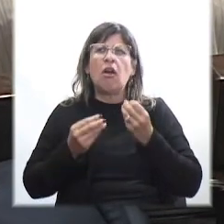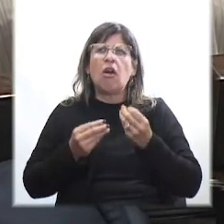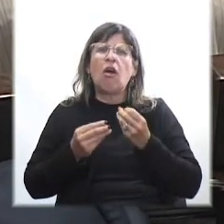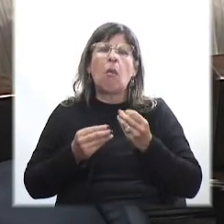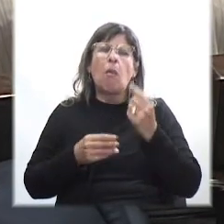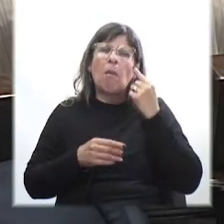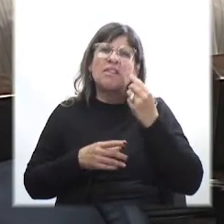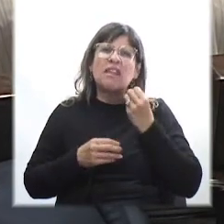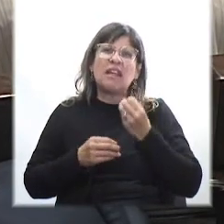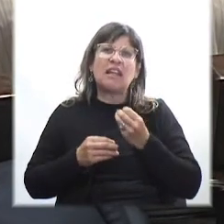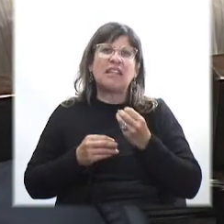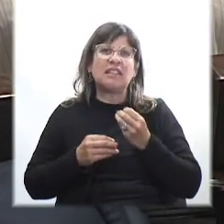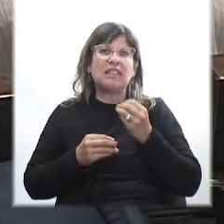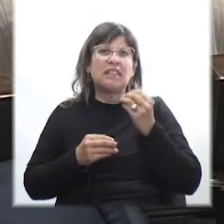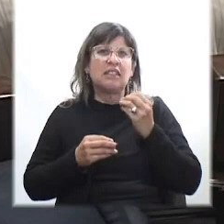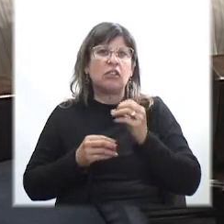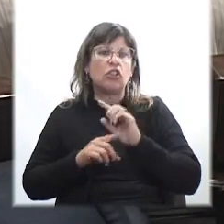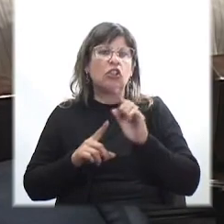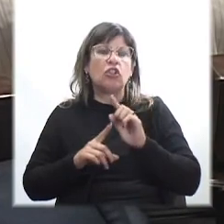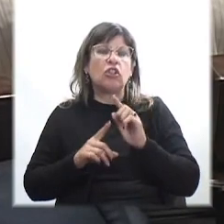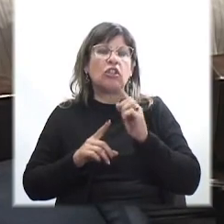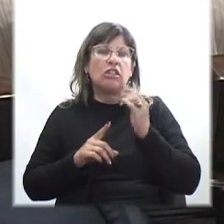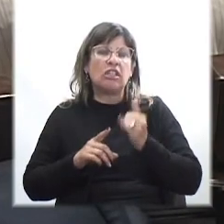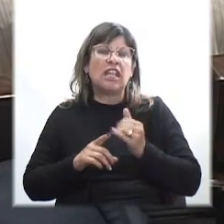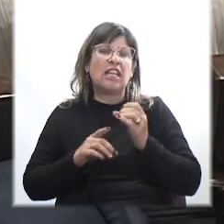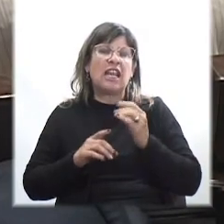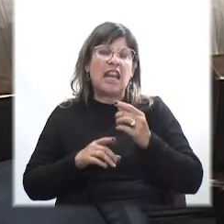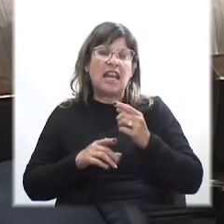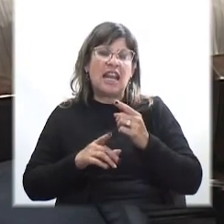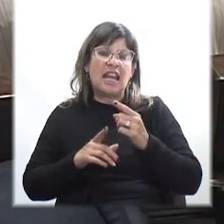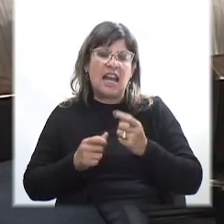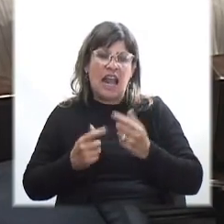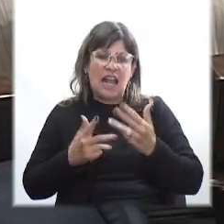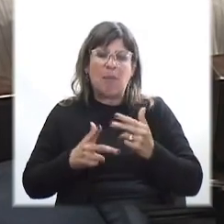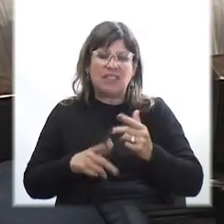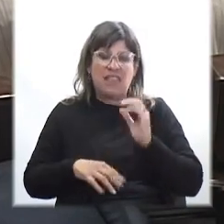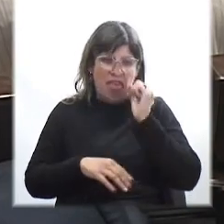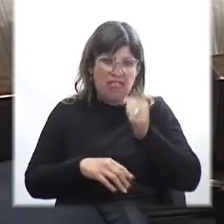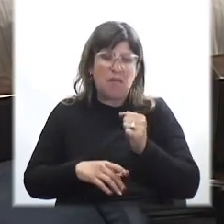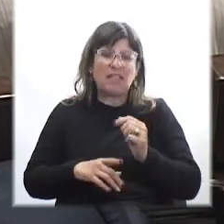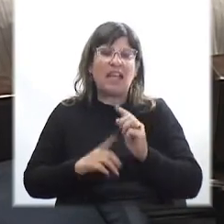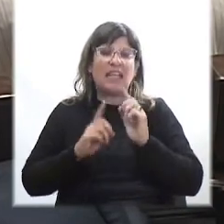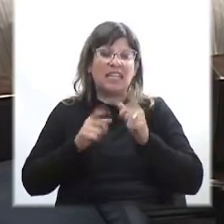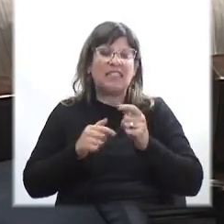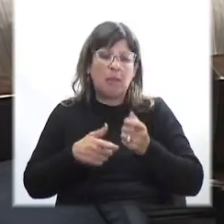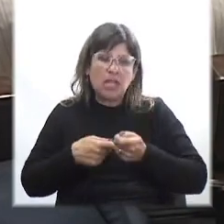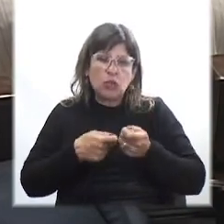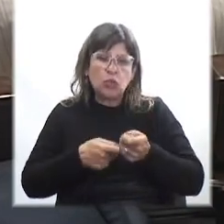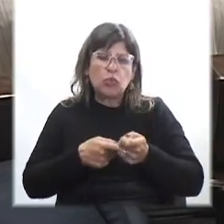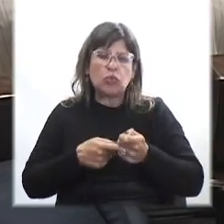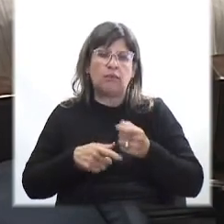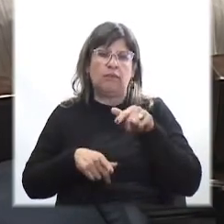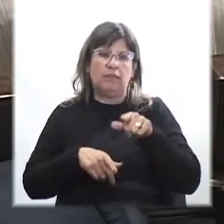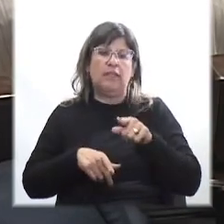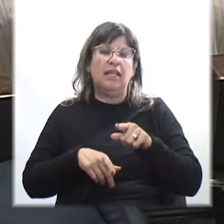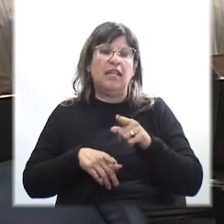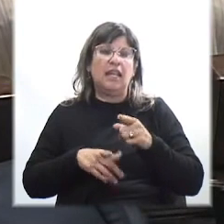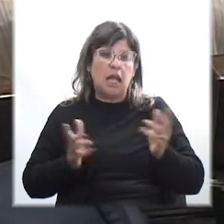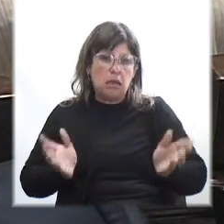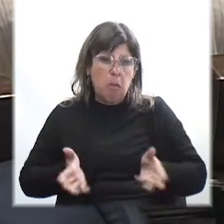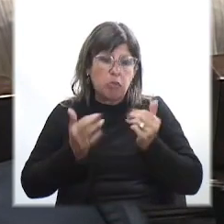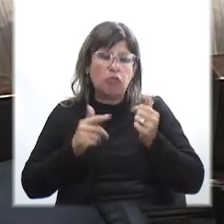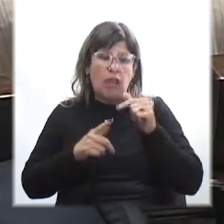pensarán que tienen no solo la capacidad técnica de matar, sino la capacidad de decidir, sugerir,